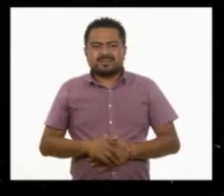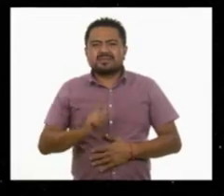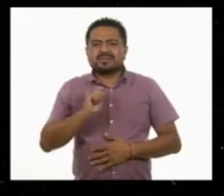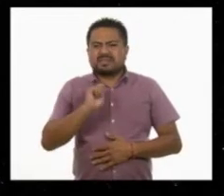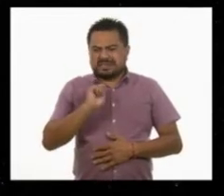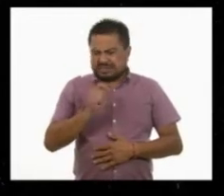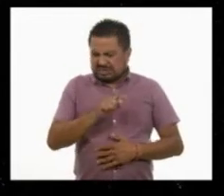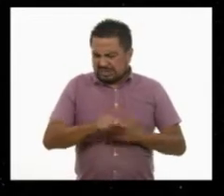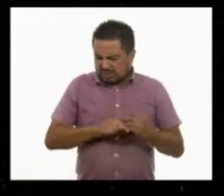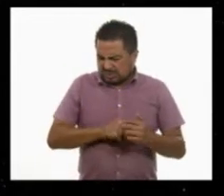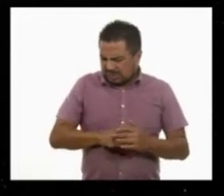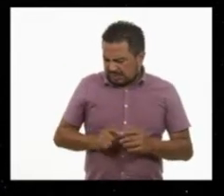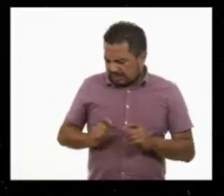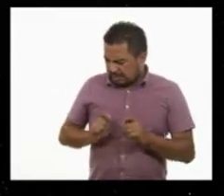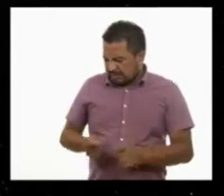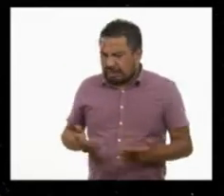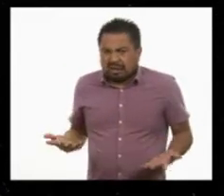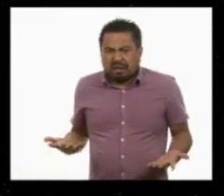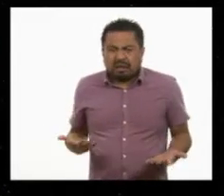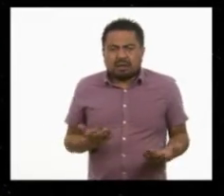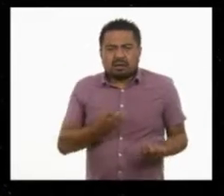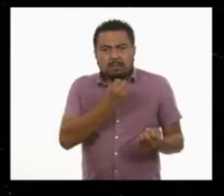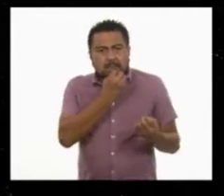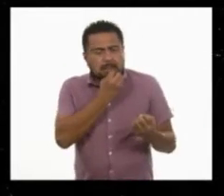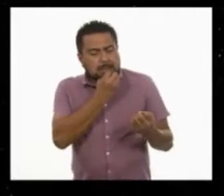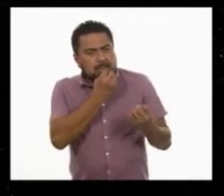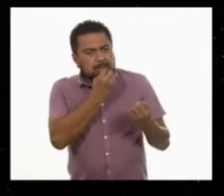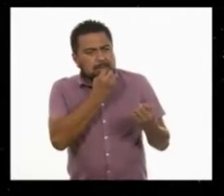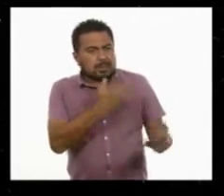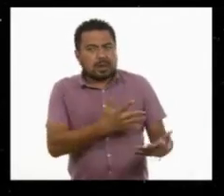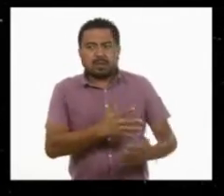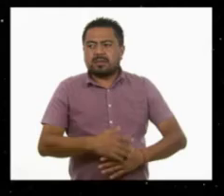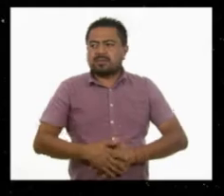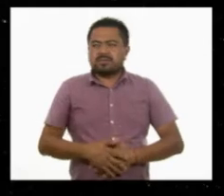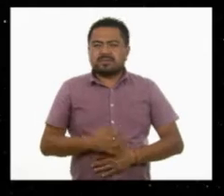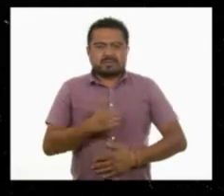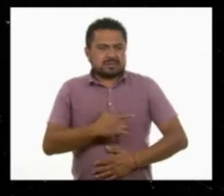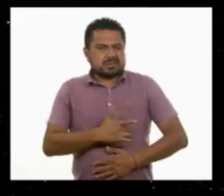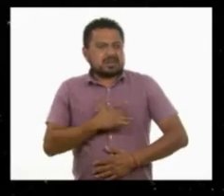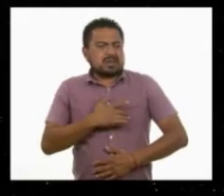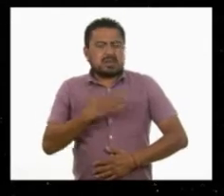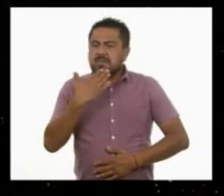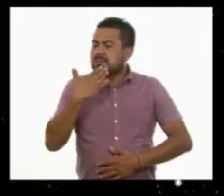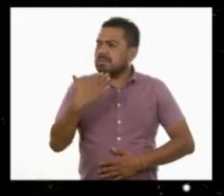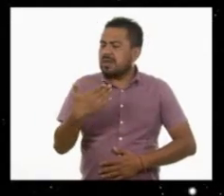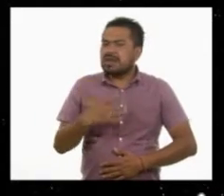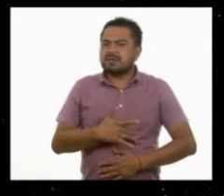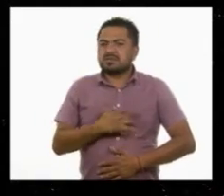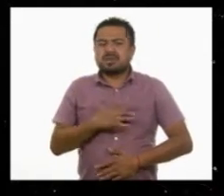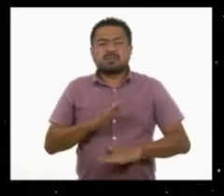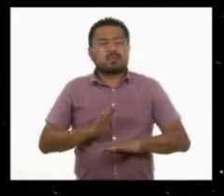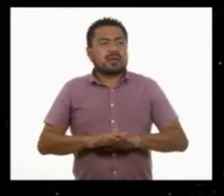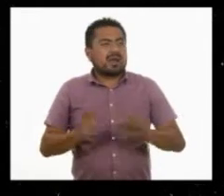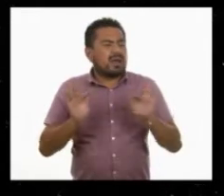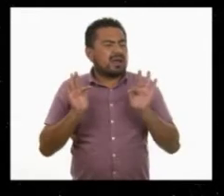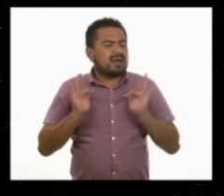¿Qué es este lugar? Es maravilloso. Me siento muy bien. Me siento